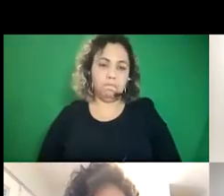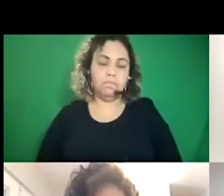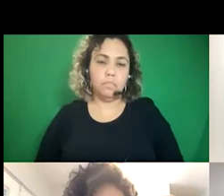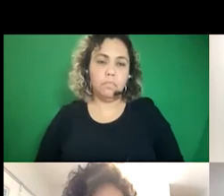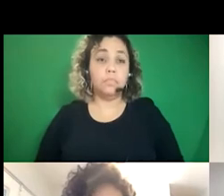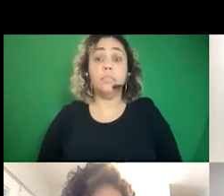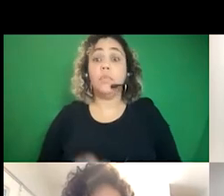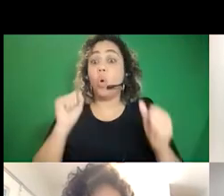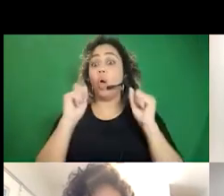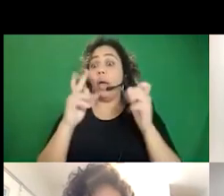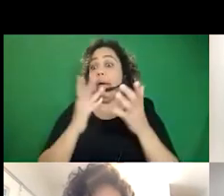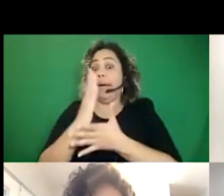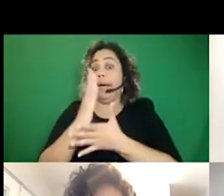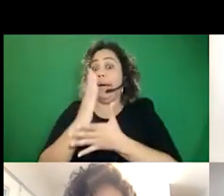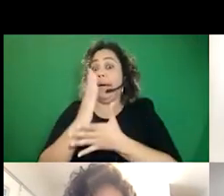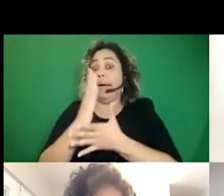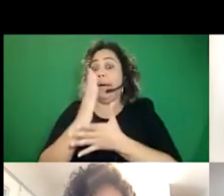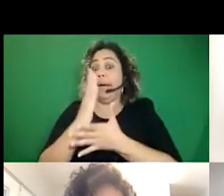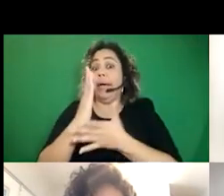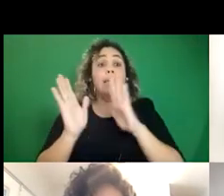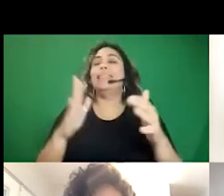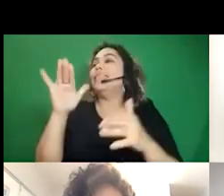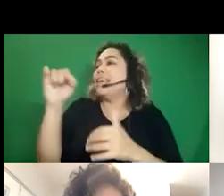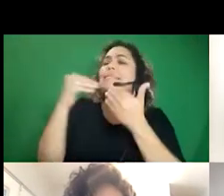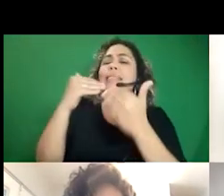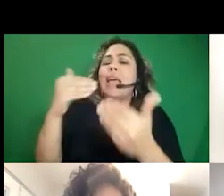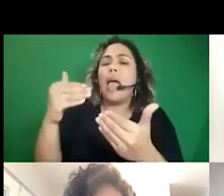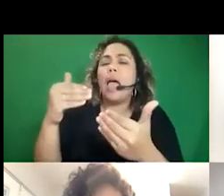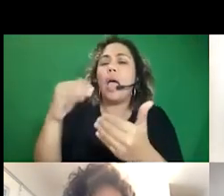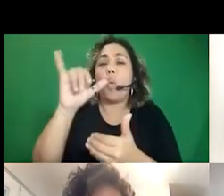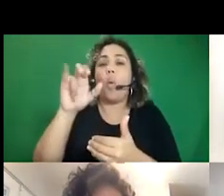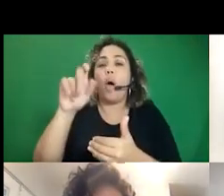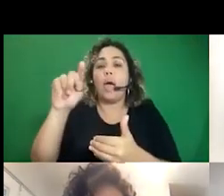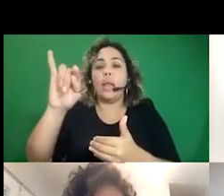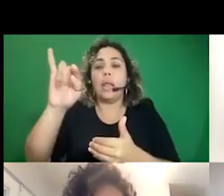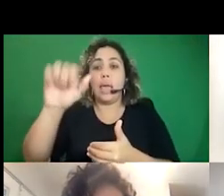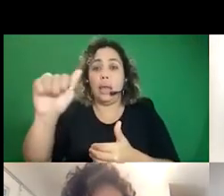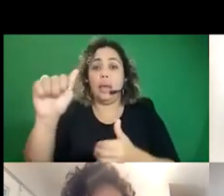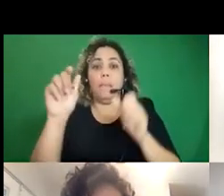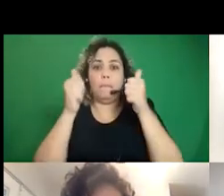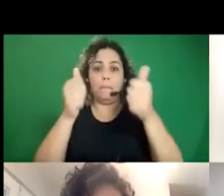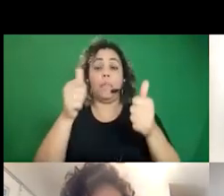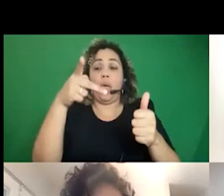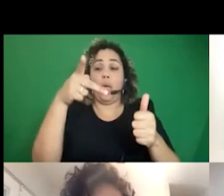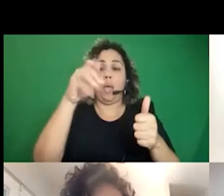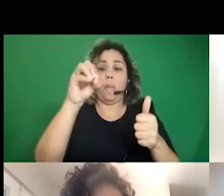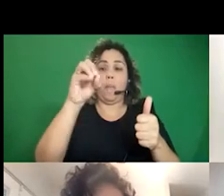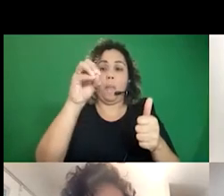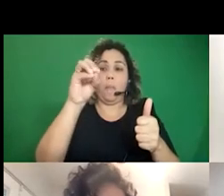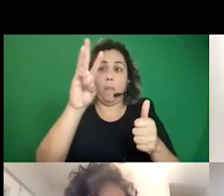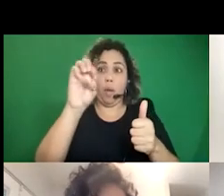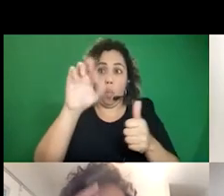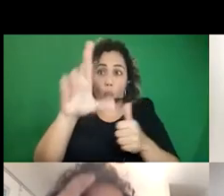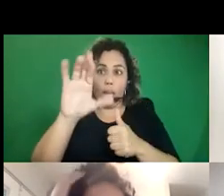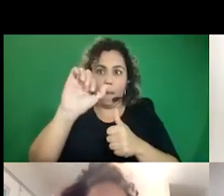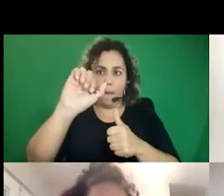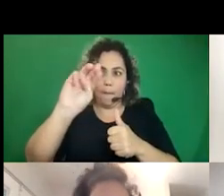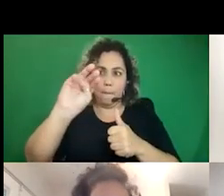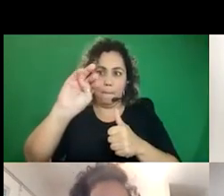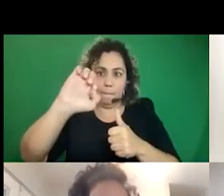algo así para la desinformación gracias eso nos ayuda muchísimo